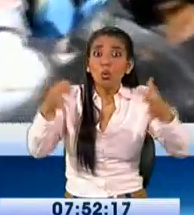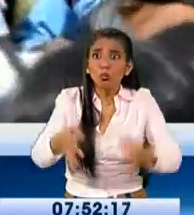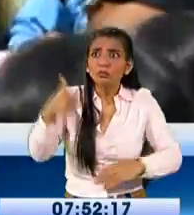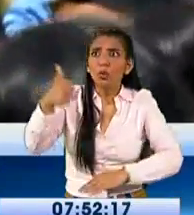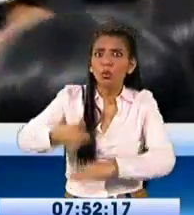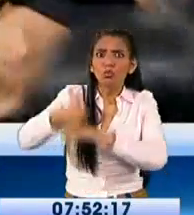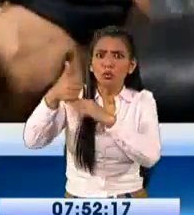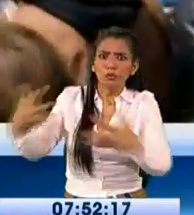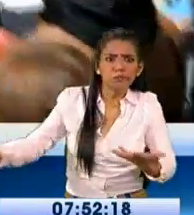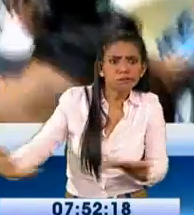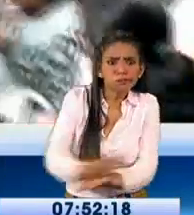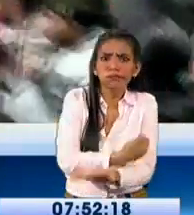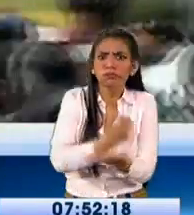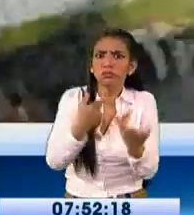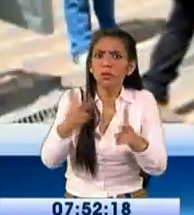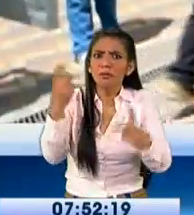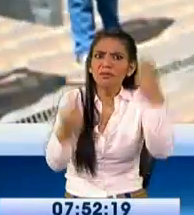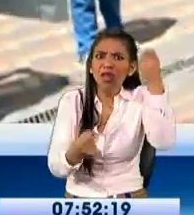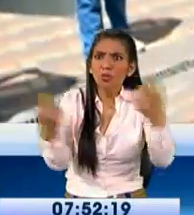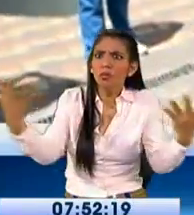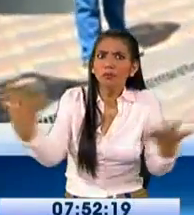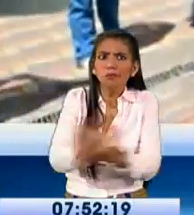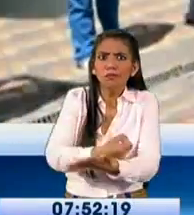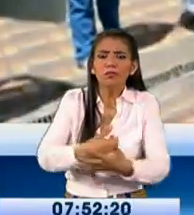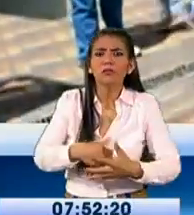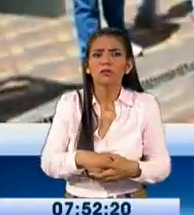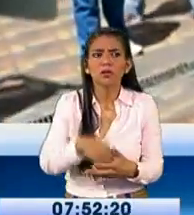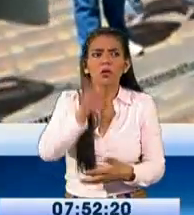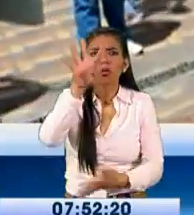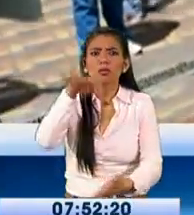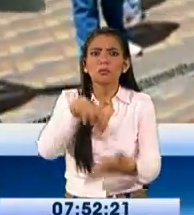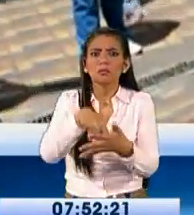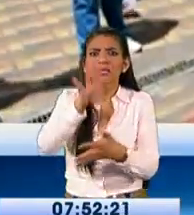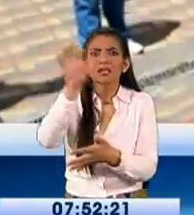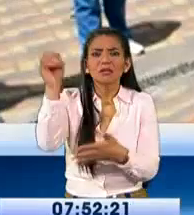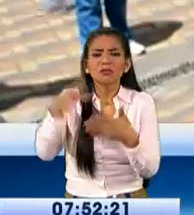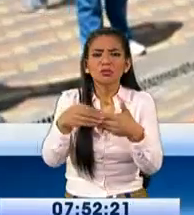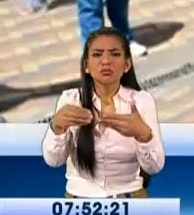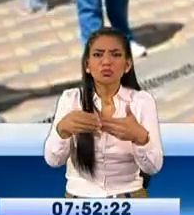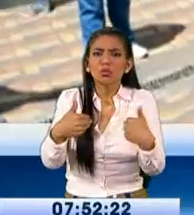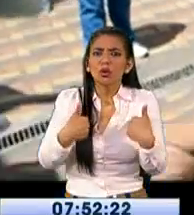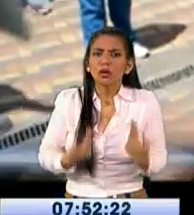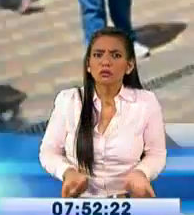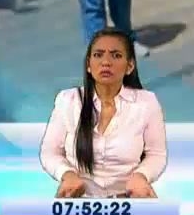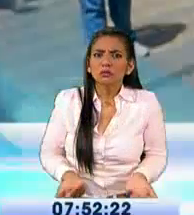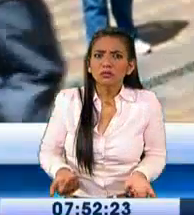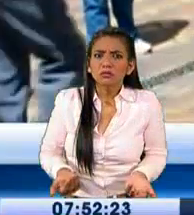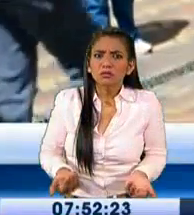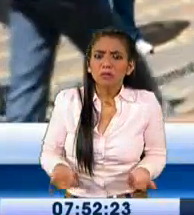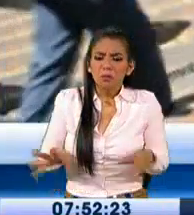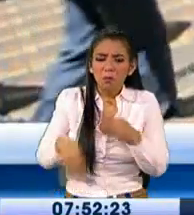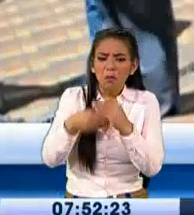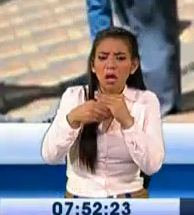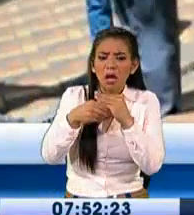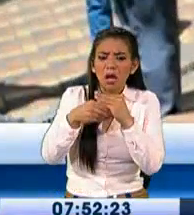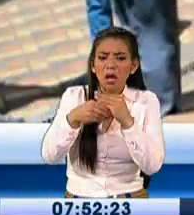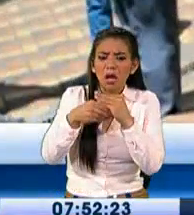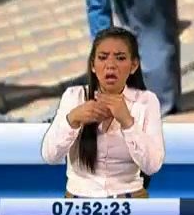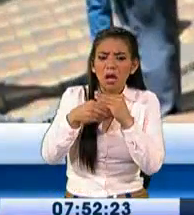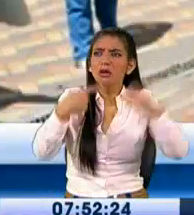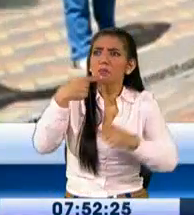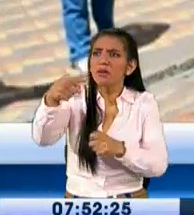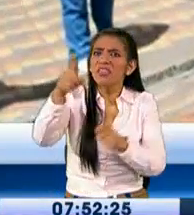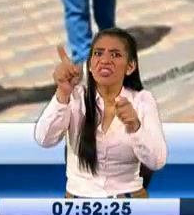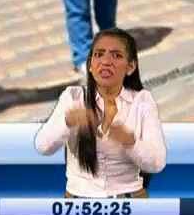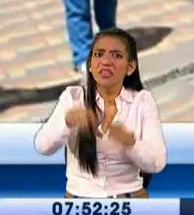recaudaron tanto la mercadería como el vehículo a una cantidad de 4.500 dólares y más del carro me dice que me toca pagar